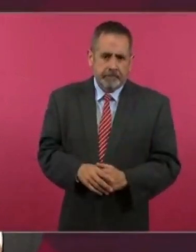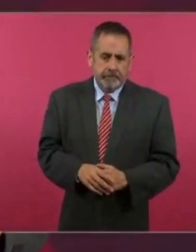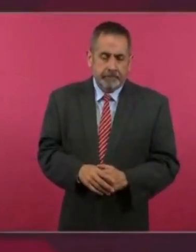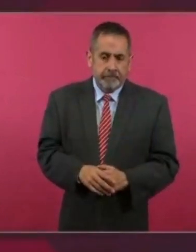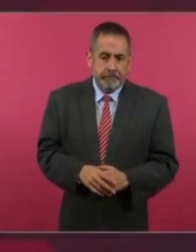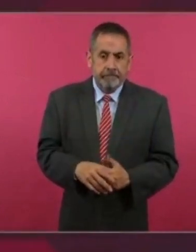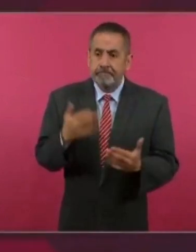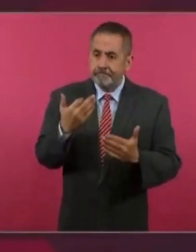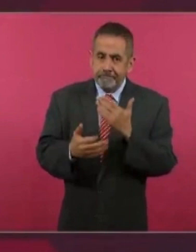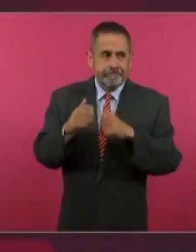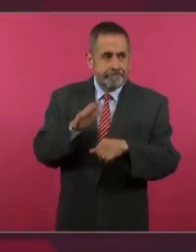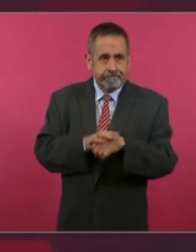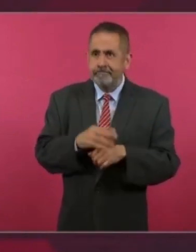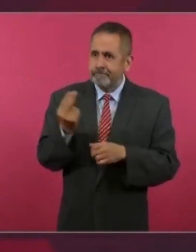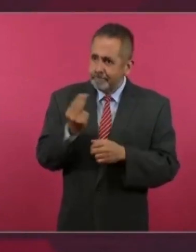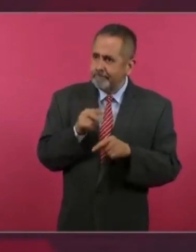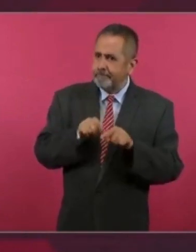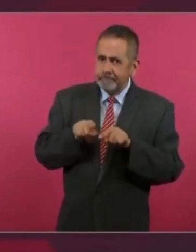hacen falta